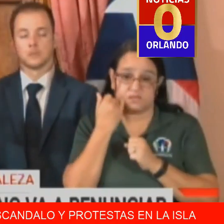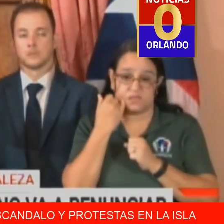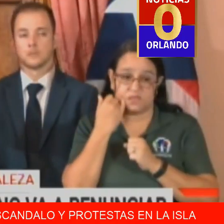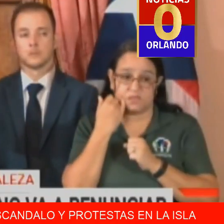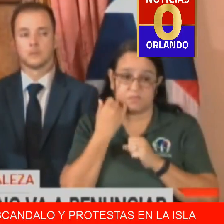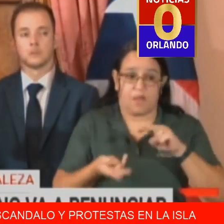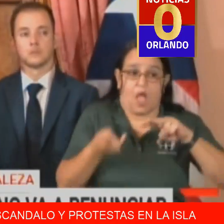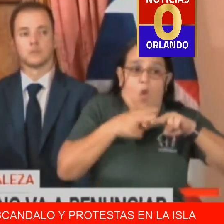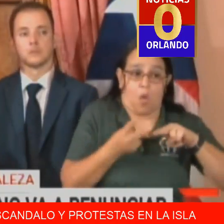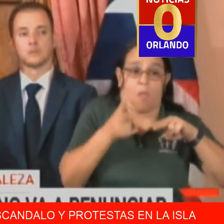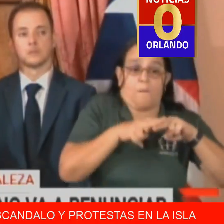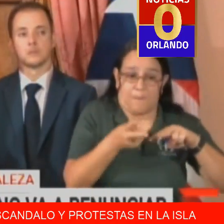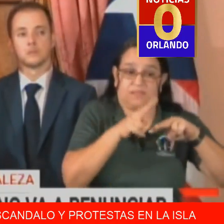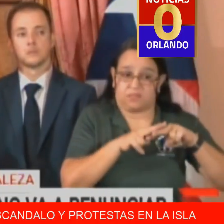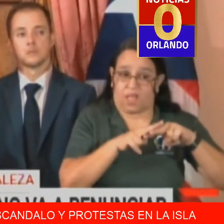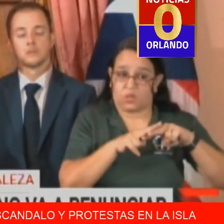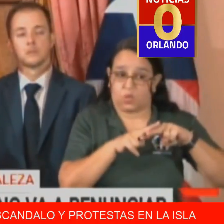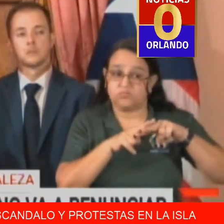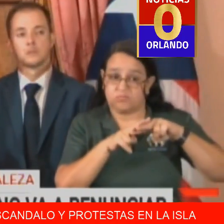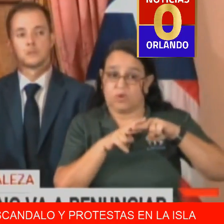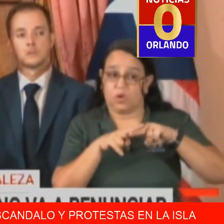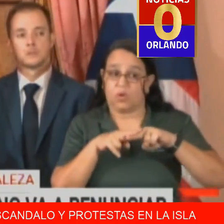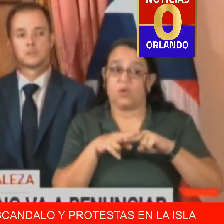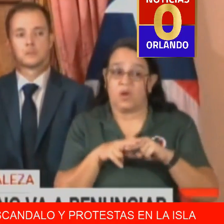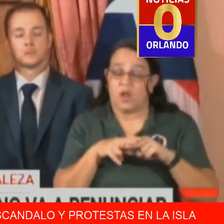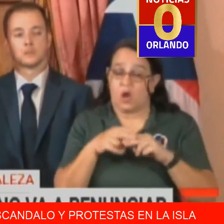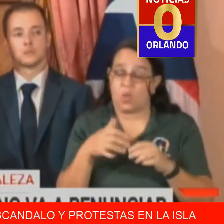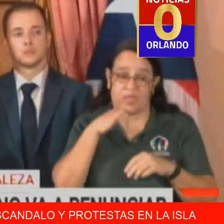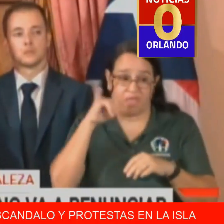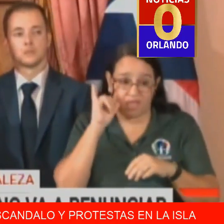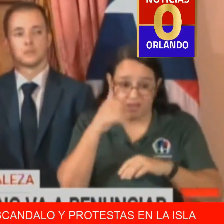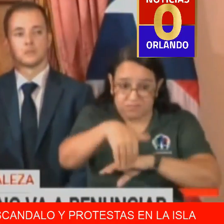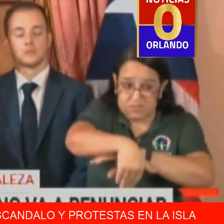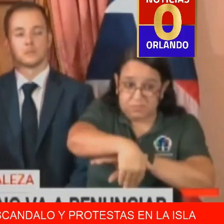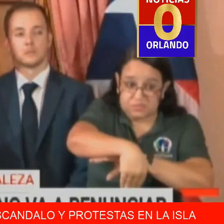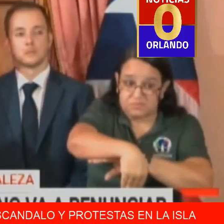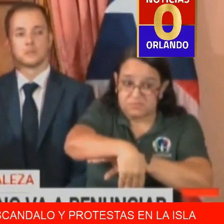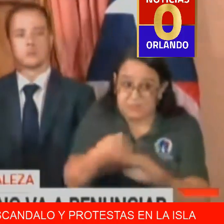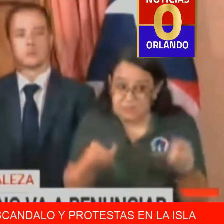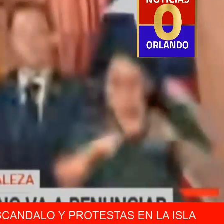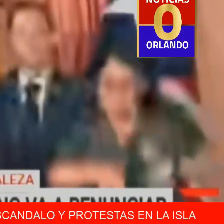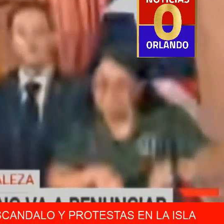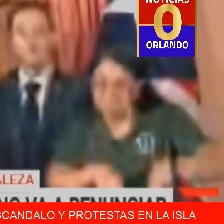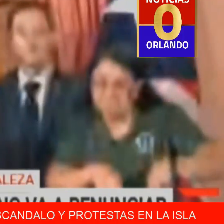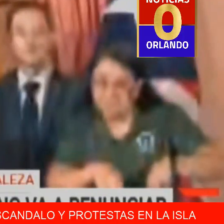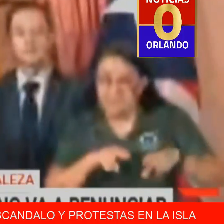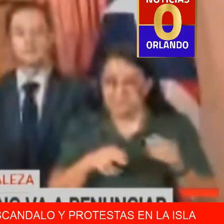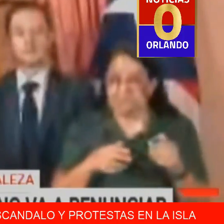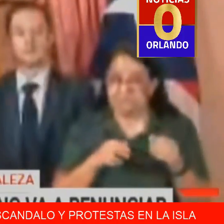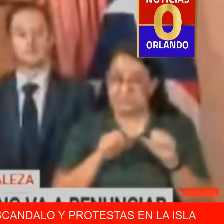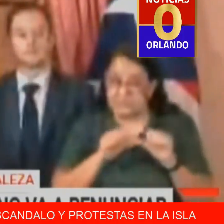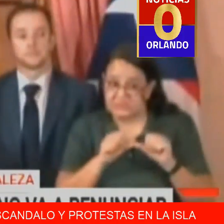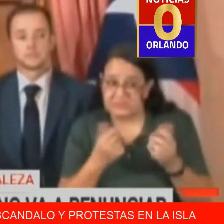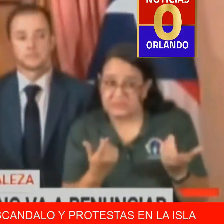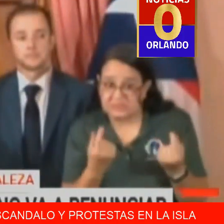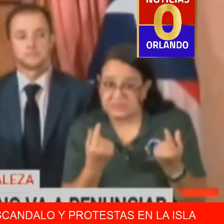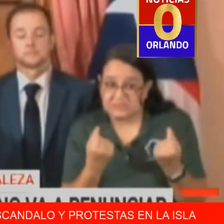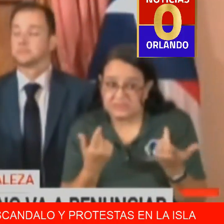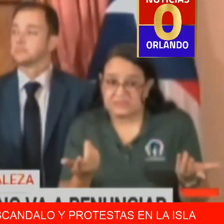empezar? O sea, la... ¿Sigue llegando más gente, más gente capacitada con un montón de otras personas? Sí, miren,